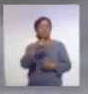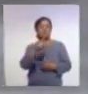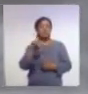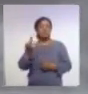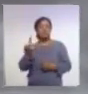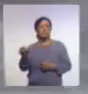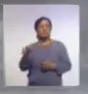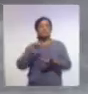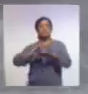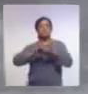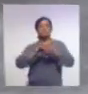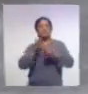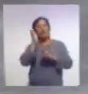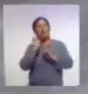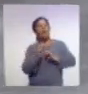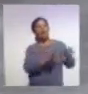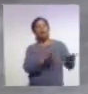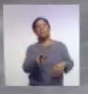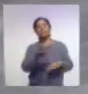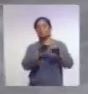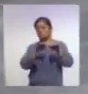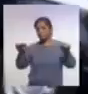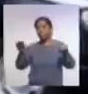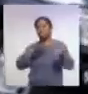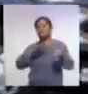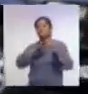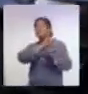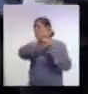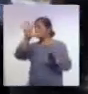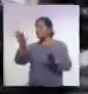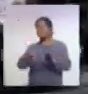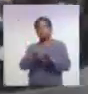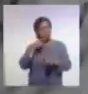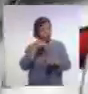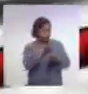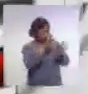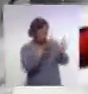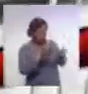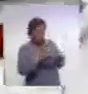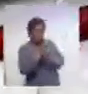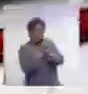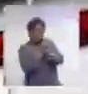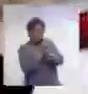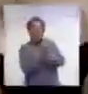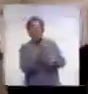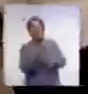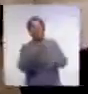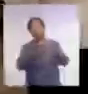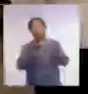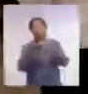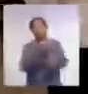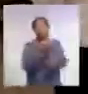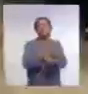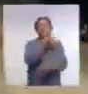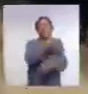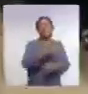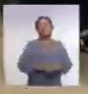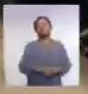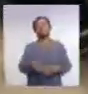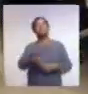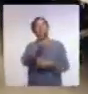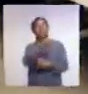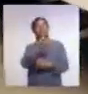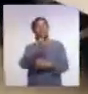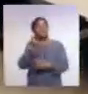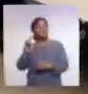abandonado. De acuerdo al sistema Plataforma México, todos los vehículos contaban con reporte de robo vigente. La Secretaría de Seguridad Ciudadana participó en un programa de intercambio